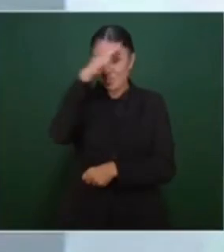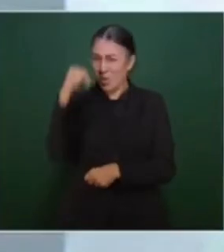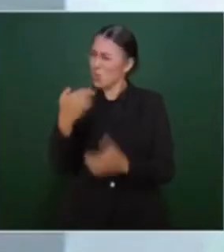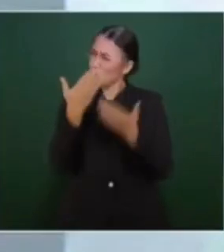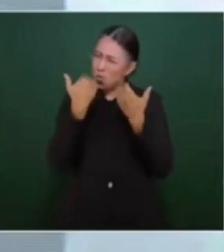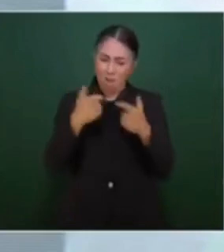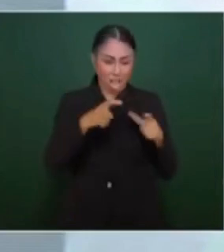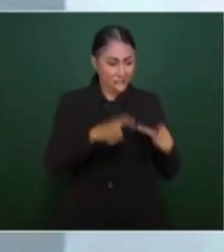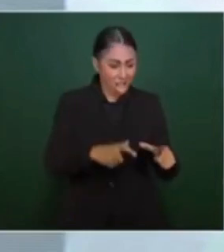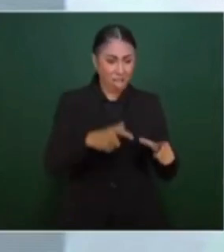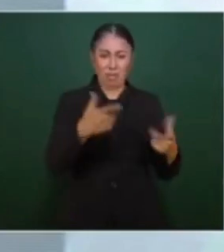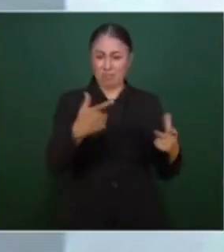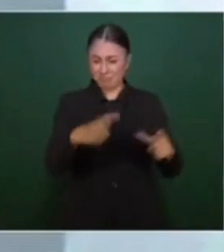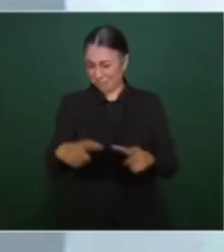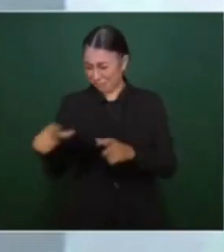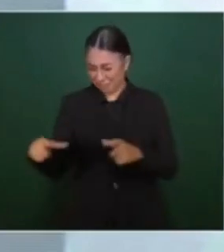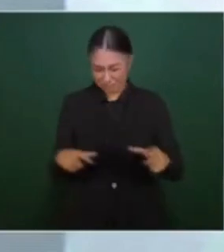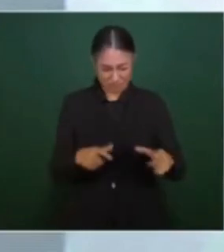O sea, vaya